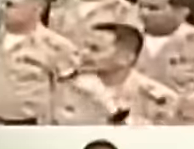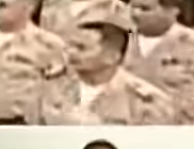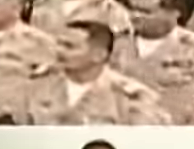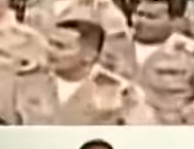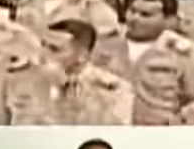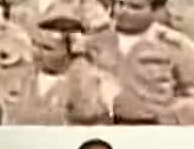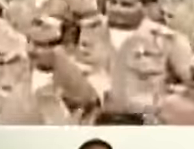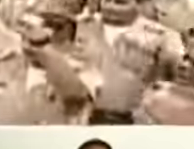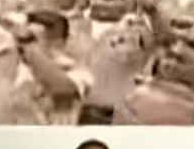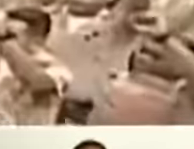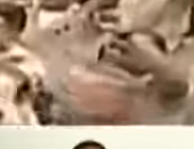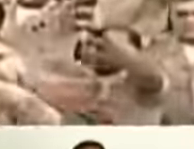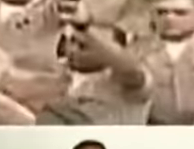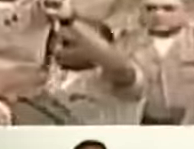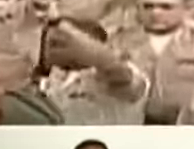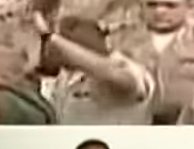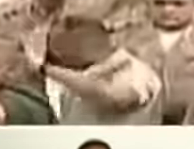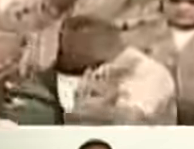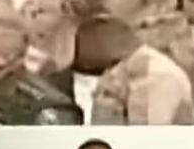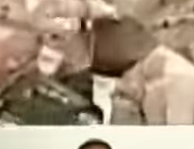¡Hasta la victoria siempre!